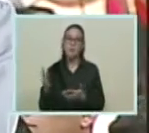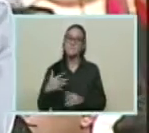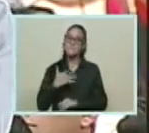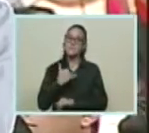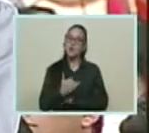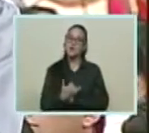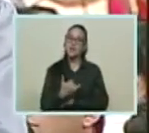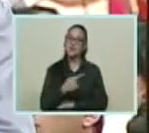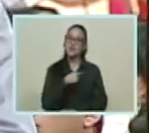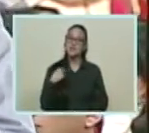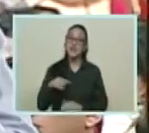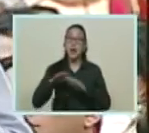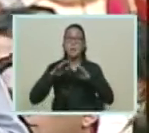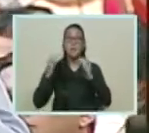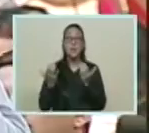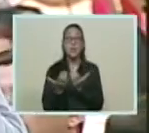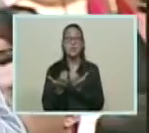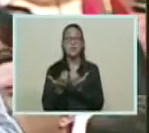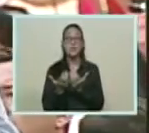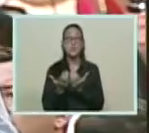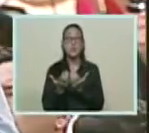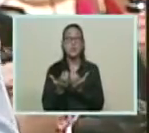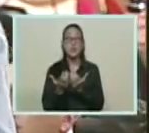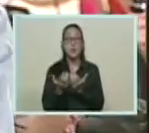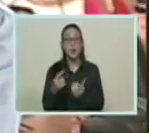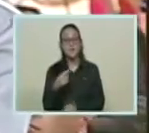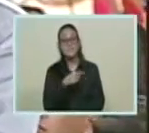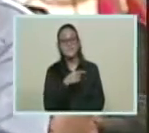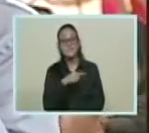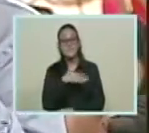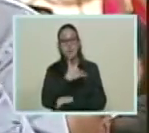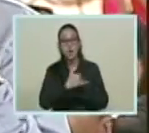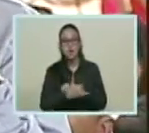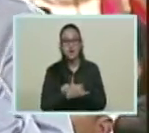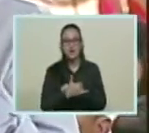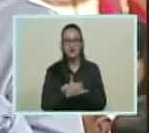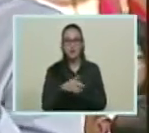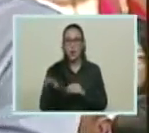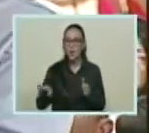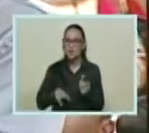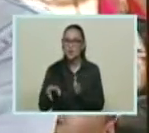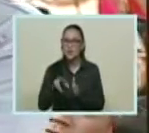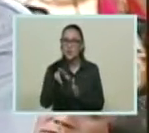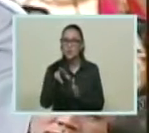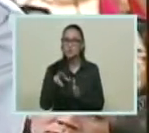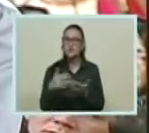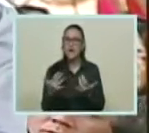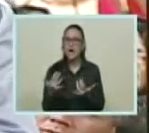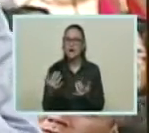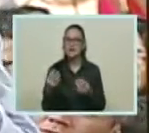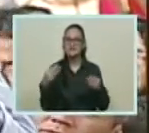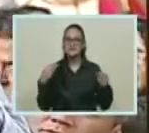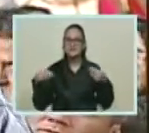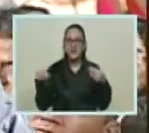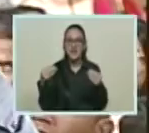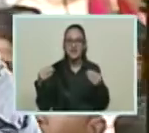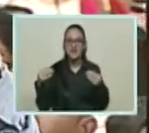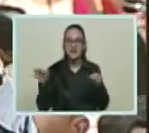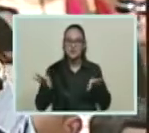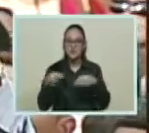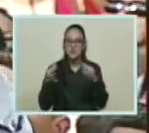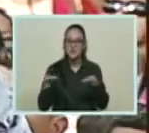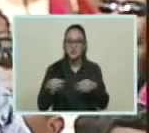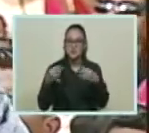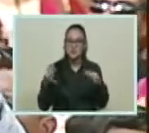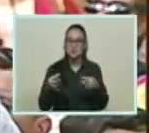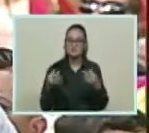proyecto de China en el mundo, que es el proyecto de la Franja y la Ruta, que rememora el proyecto de la Ruta de la Seda y que está